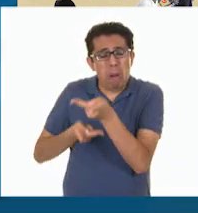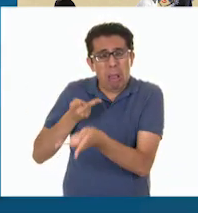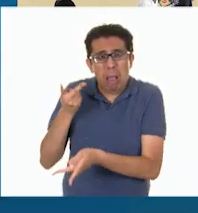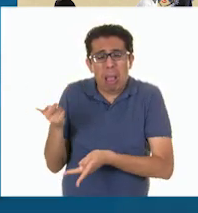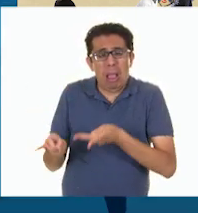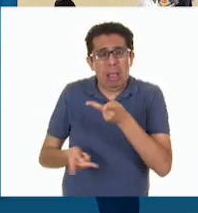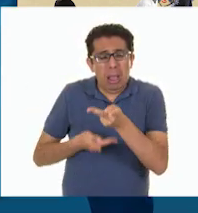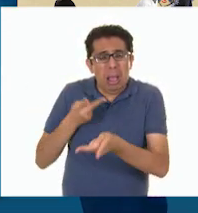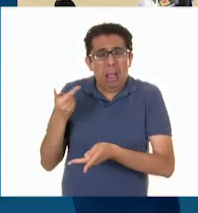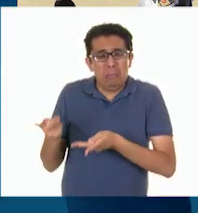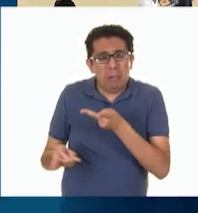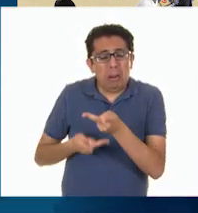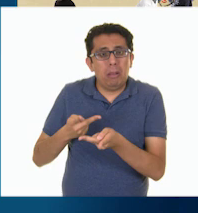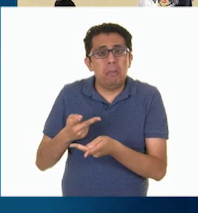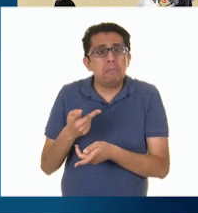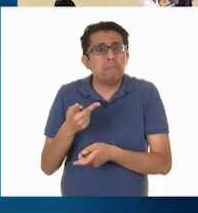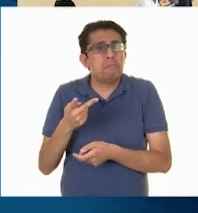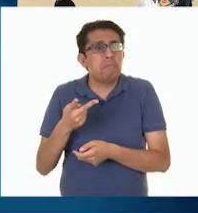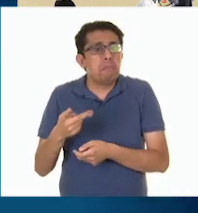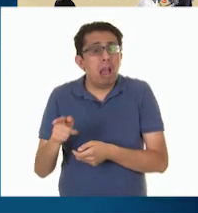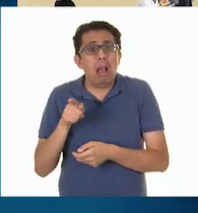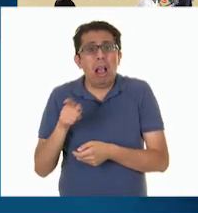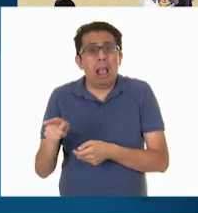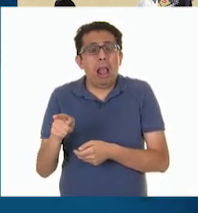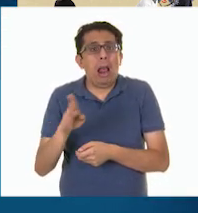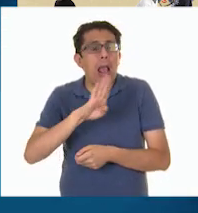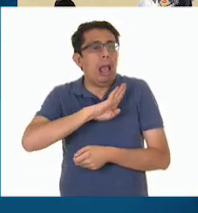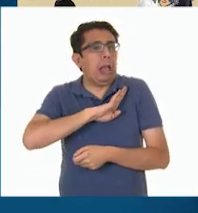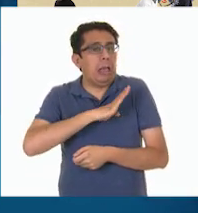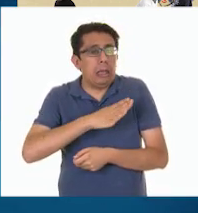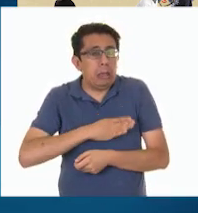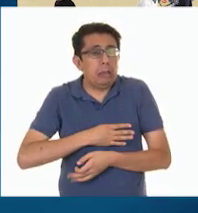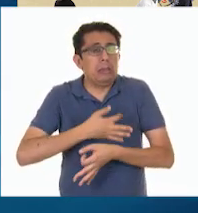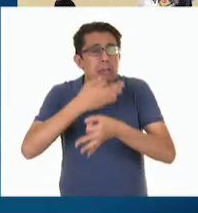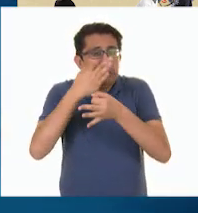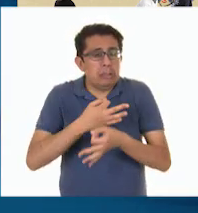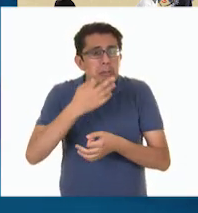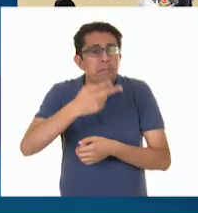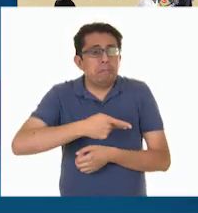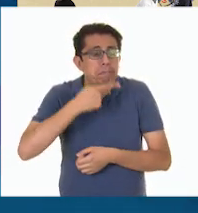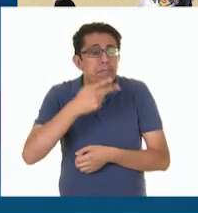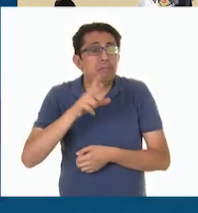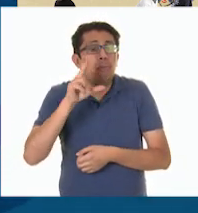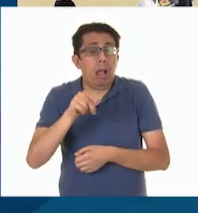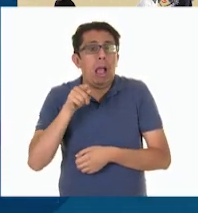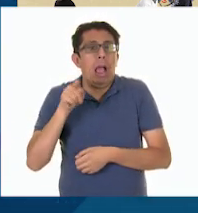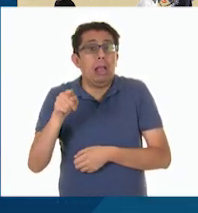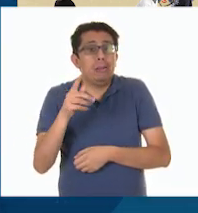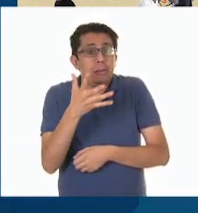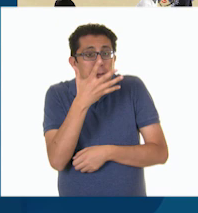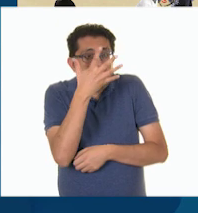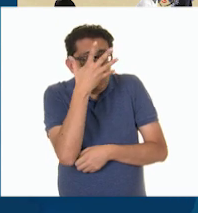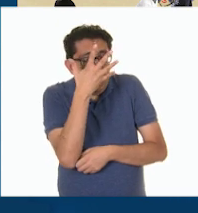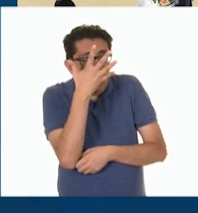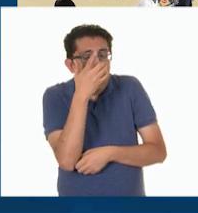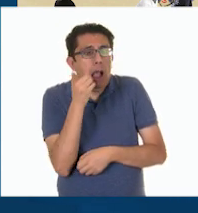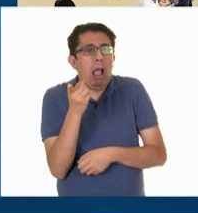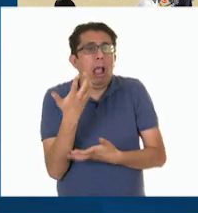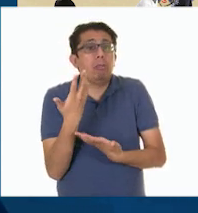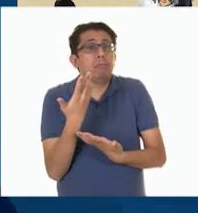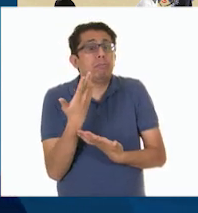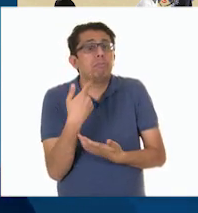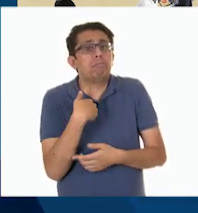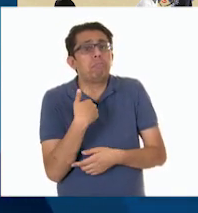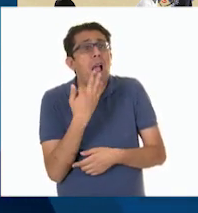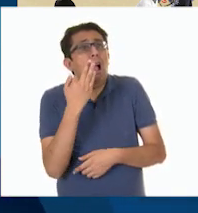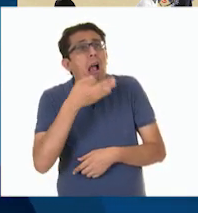enfrentar, pero no hablaba bien el español. Por vergüenza, simuló entender el idioma y aceptó preguntas que